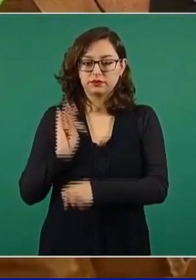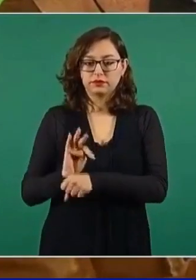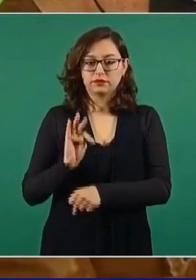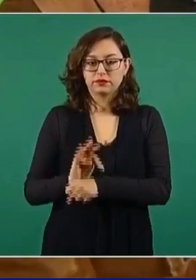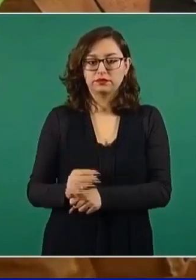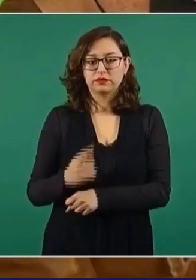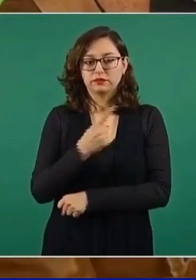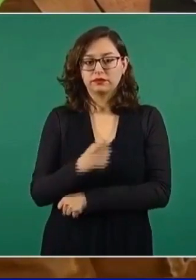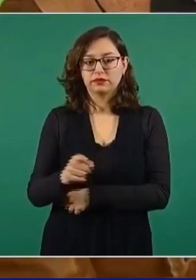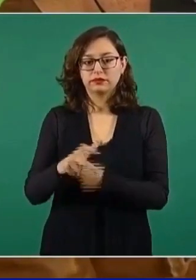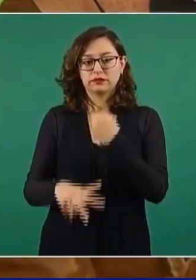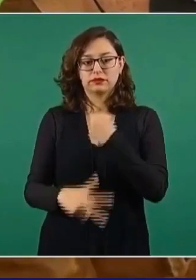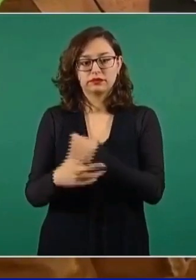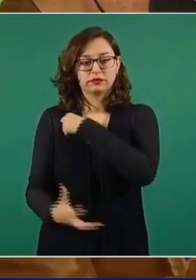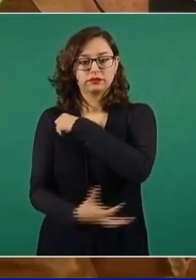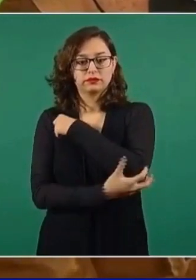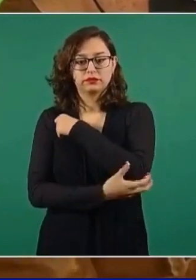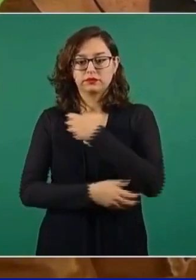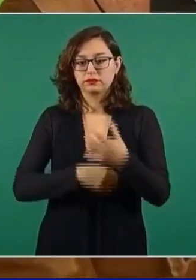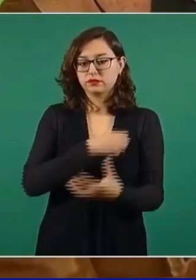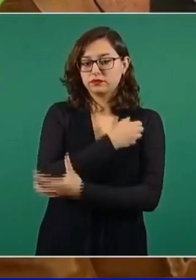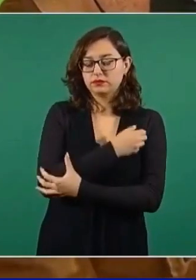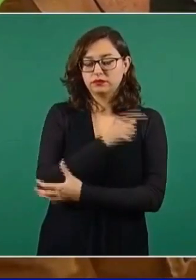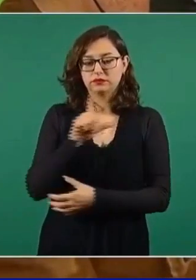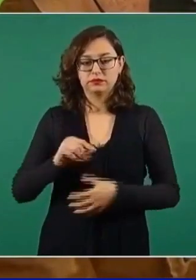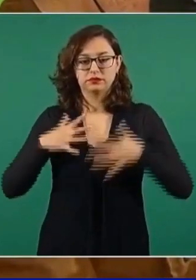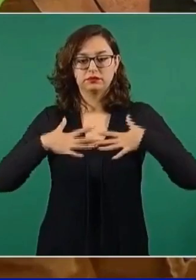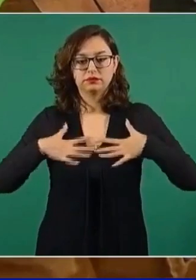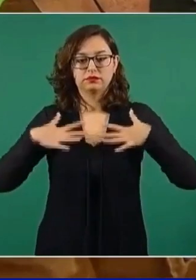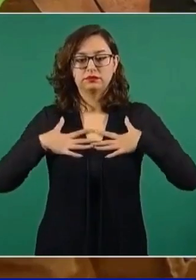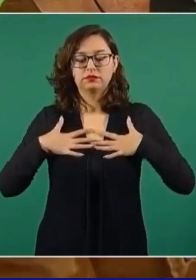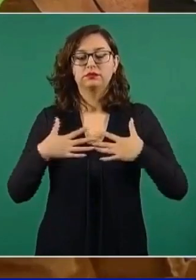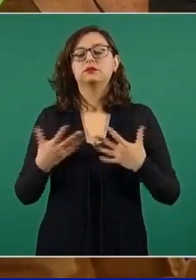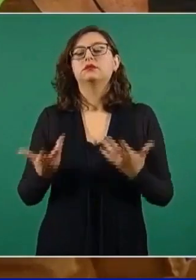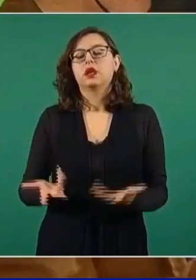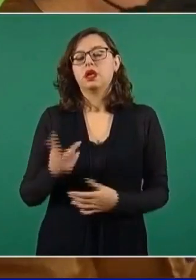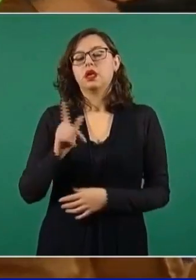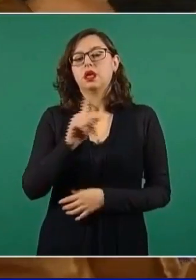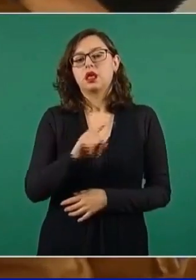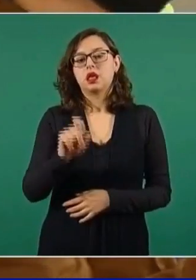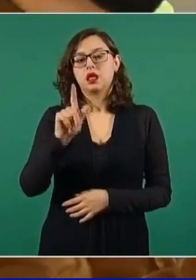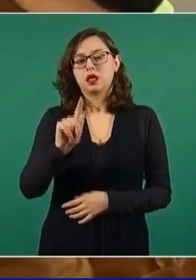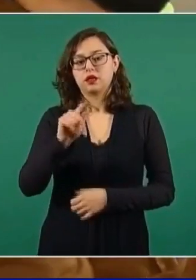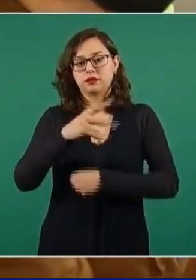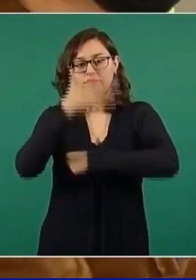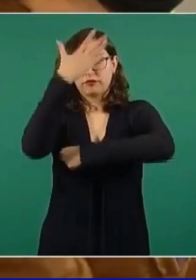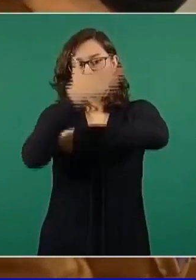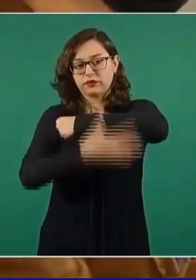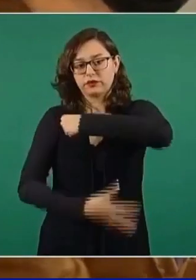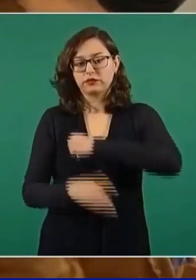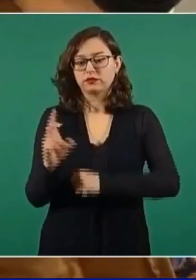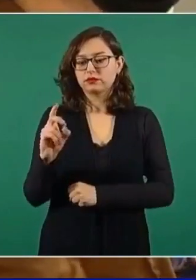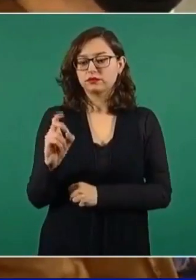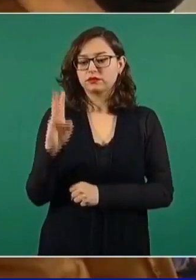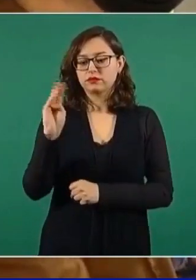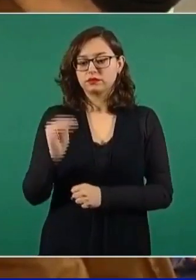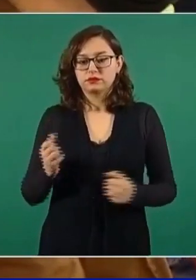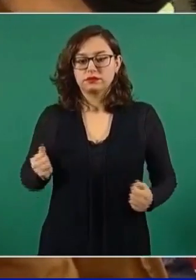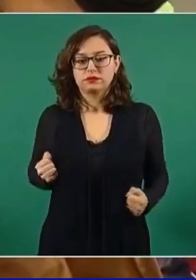113 coderas, 70 trajes, 120 escudos, 39 chalecos antibalas,